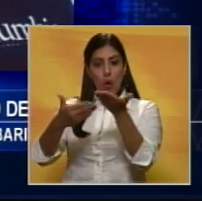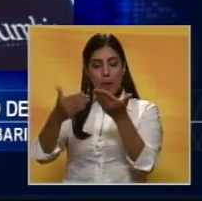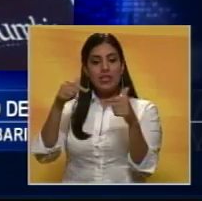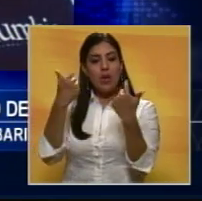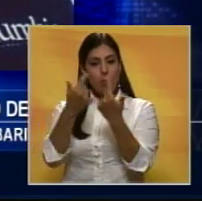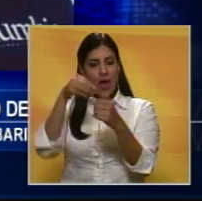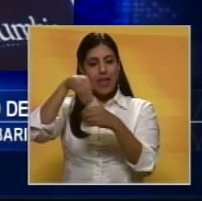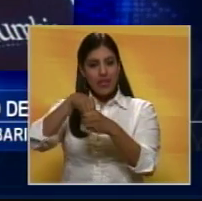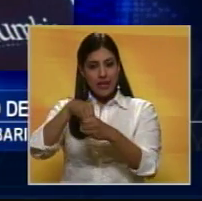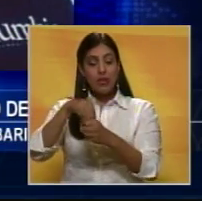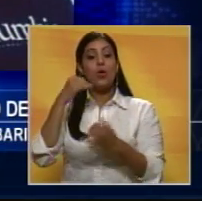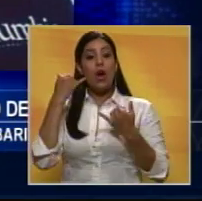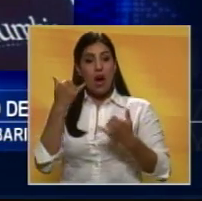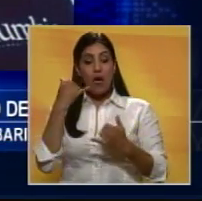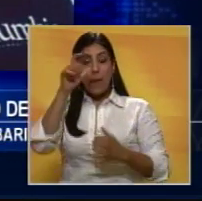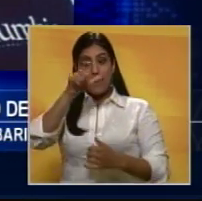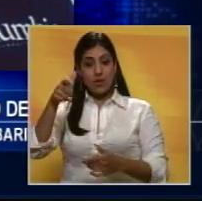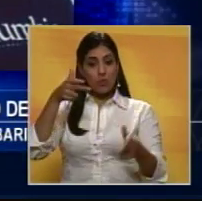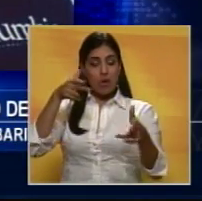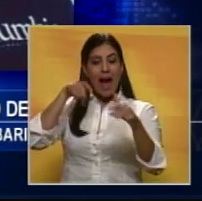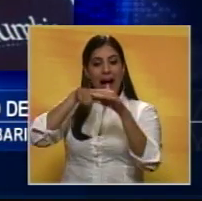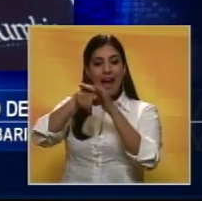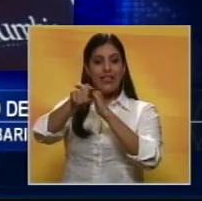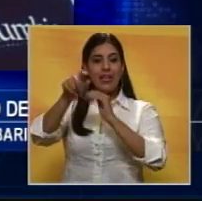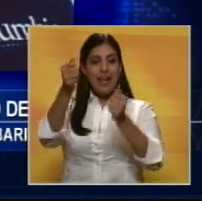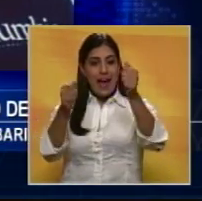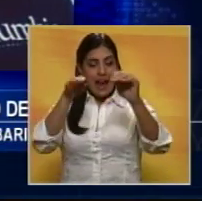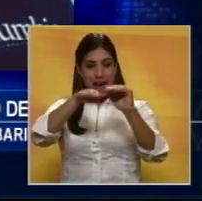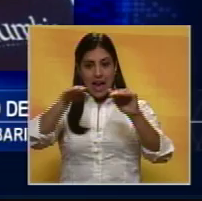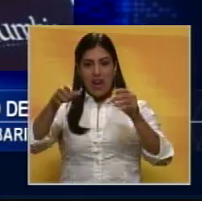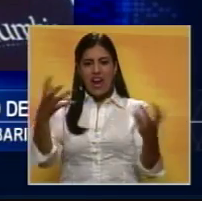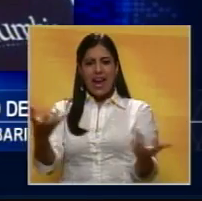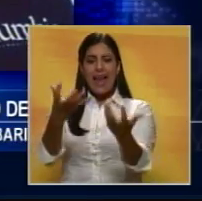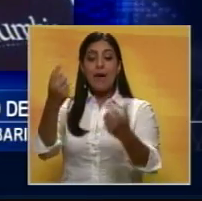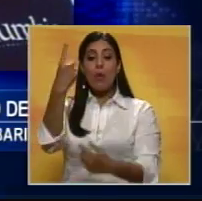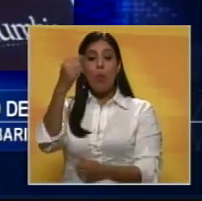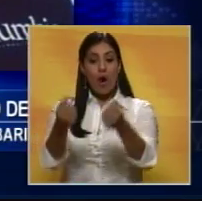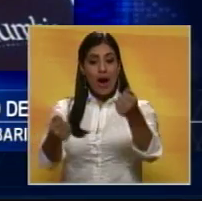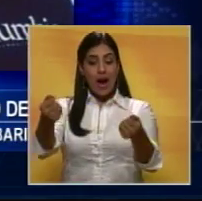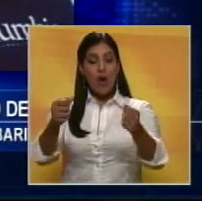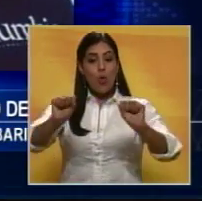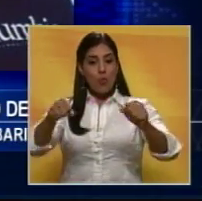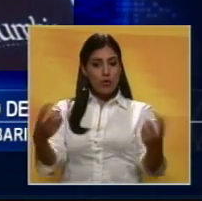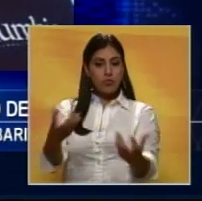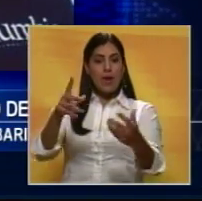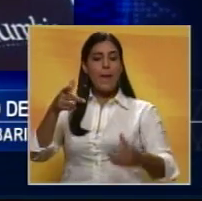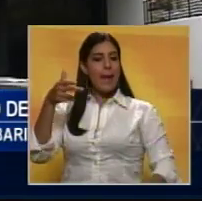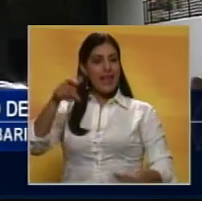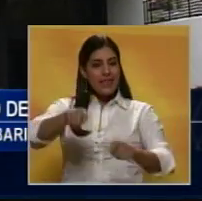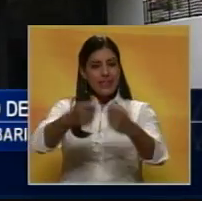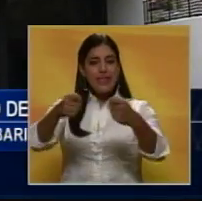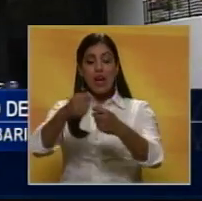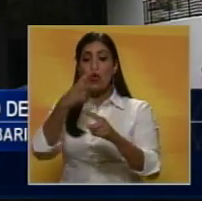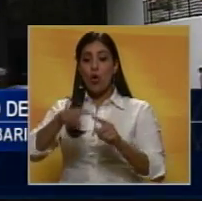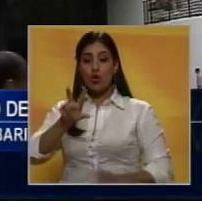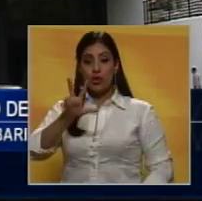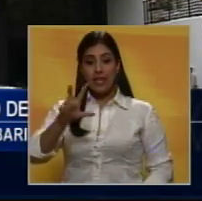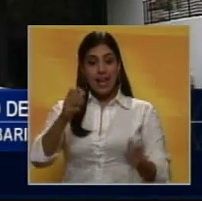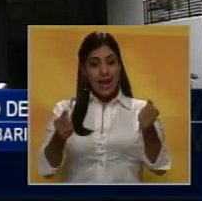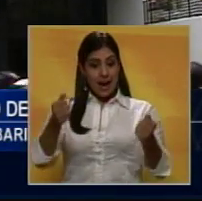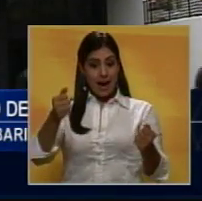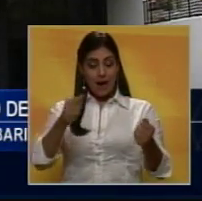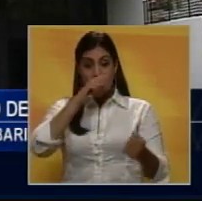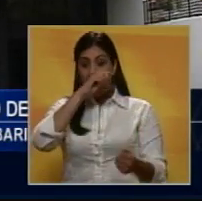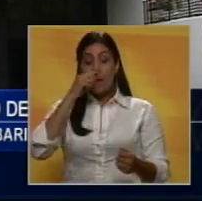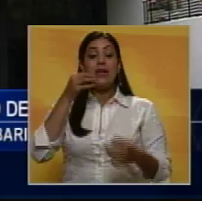Yuan Lin, donde los sujetos armados ingresaron al estacionamiento quemando un carro, una moto y causaron daños a otros 3